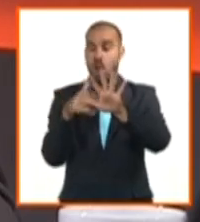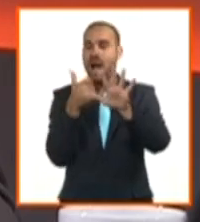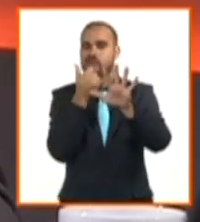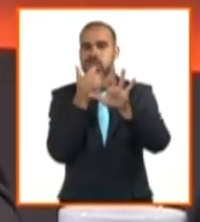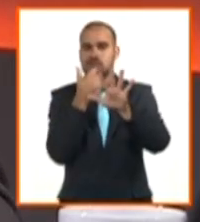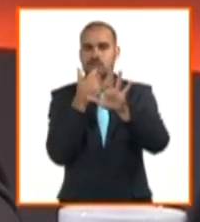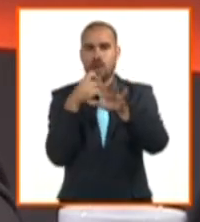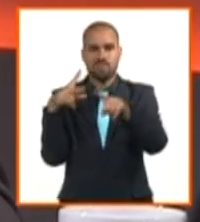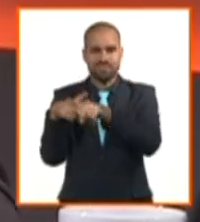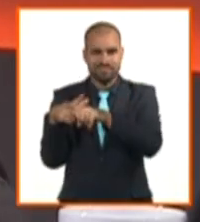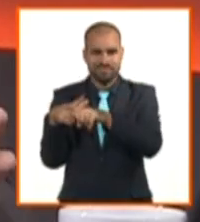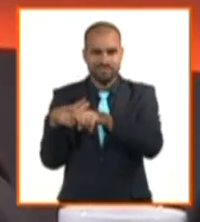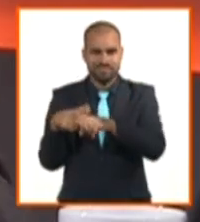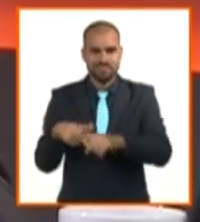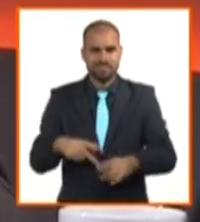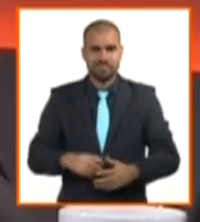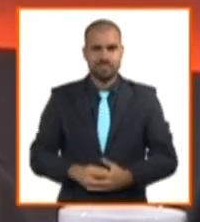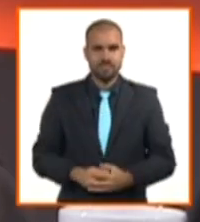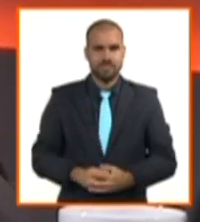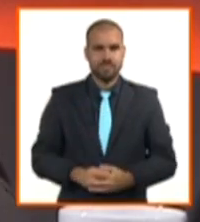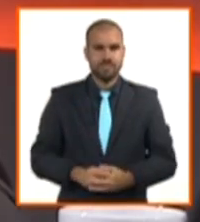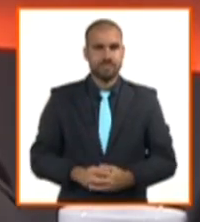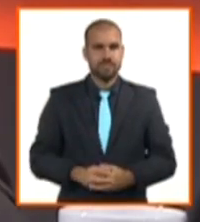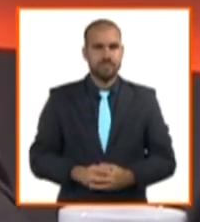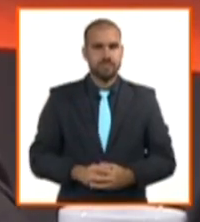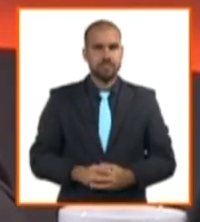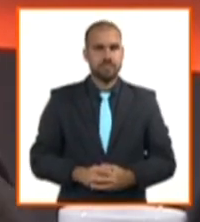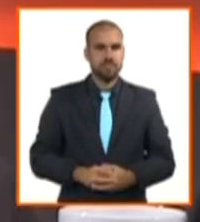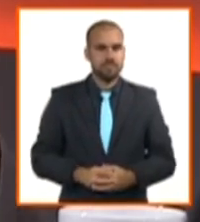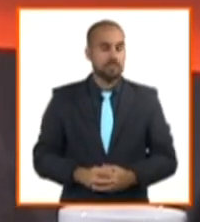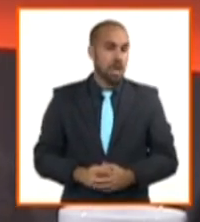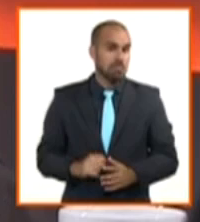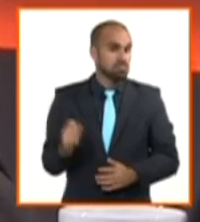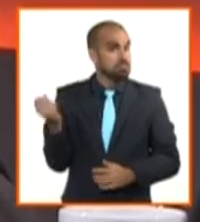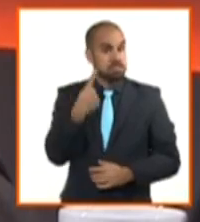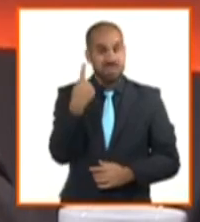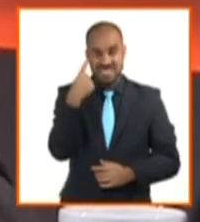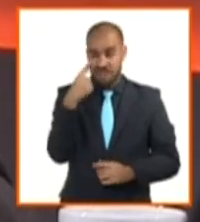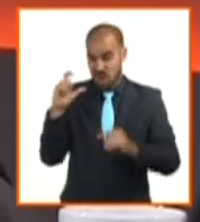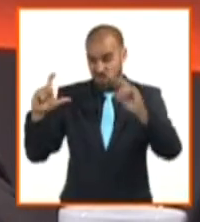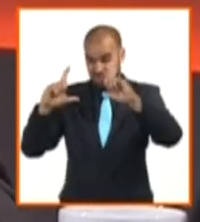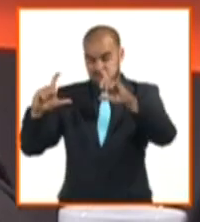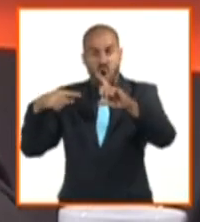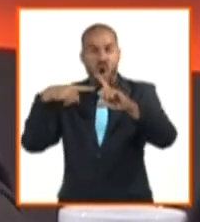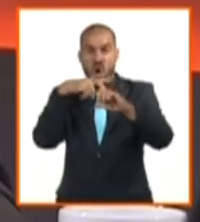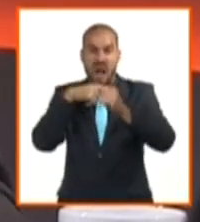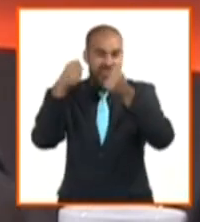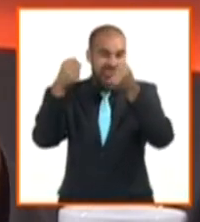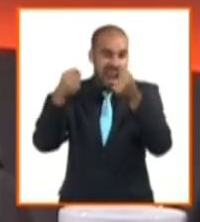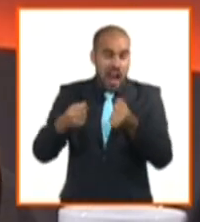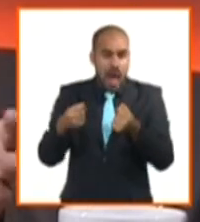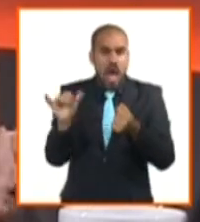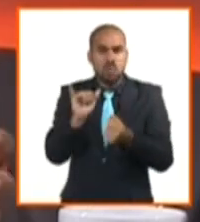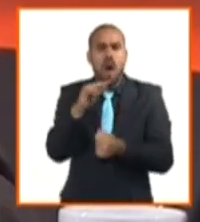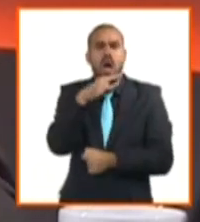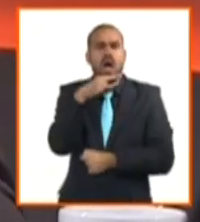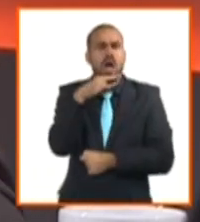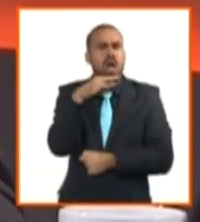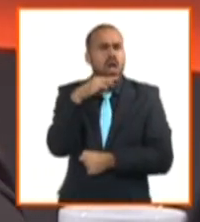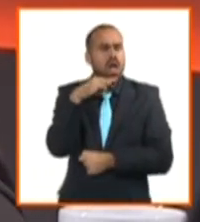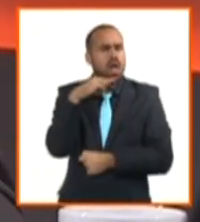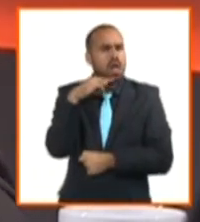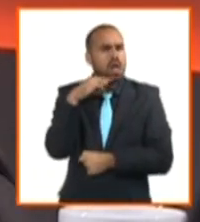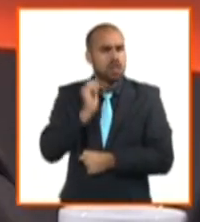iniciales por lo tanto quedó la baja presión con poco movimiento fue calificada